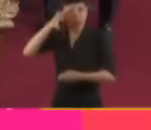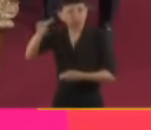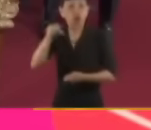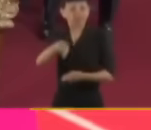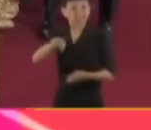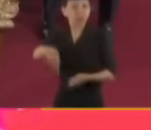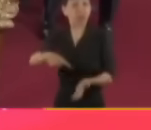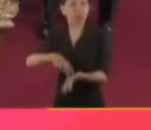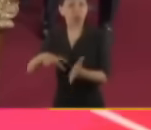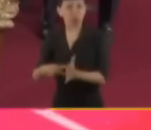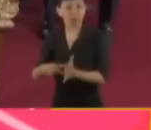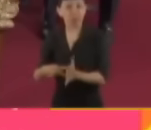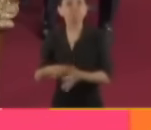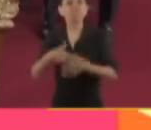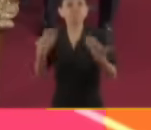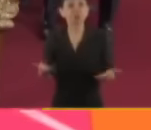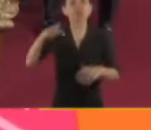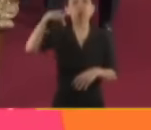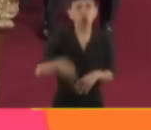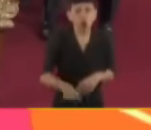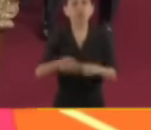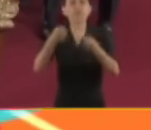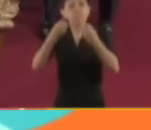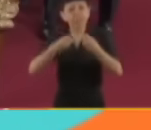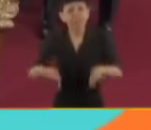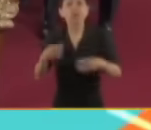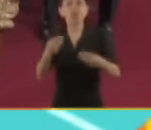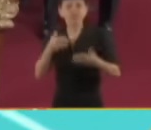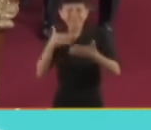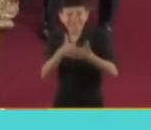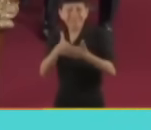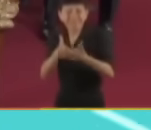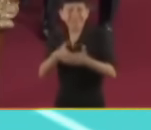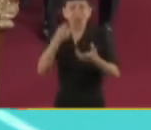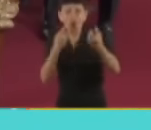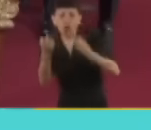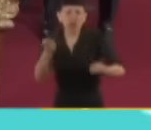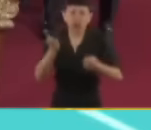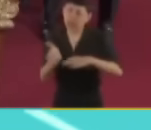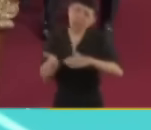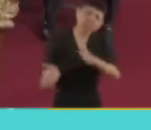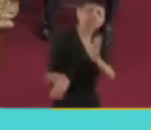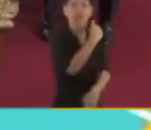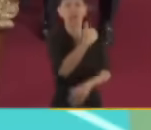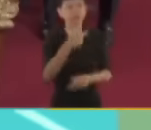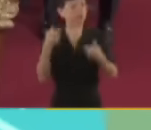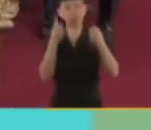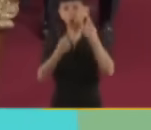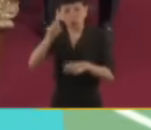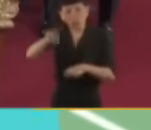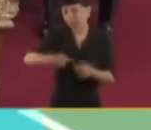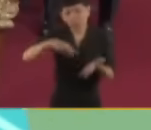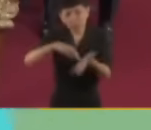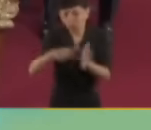Papá. Kirchner, 263. Menem, 195. Alberto, 178. Dualde, 154. DNU libertario, 1.